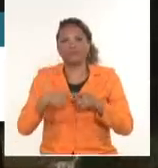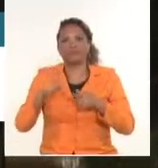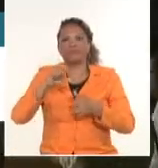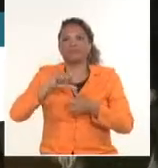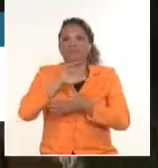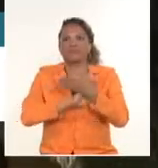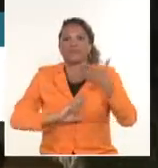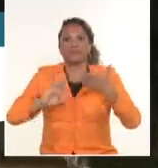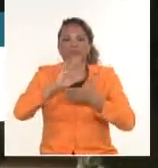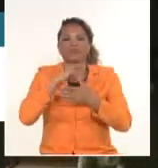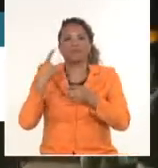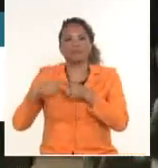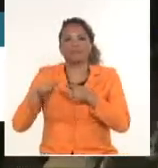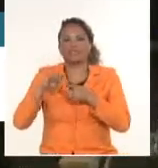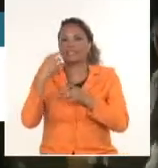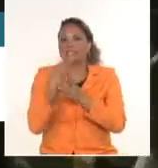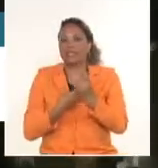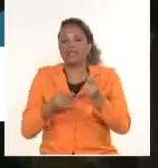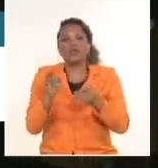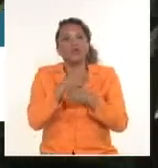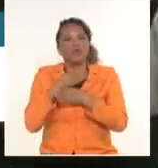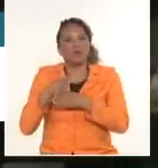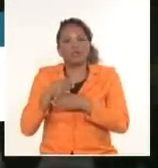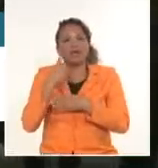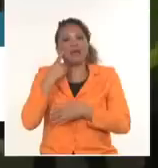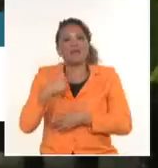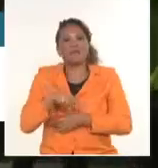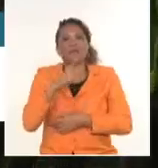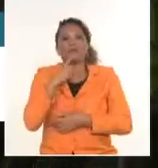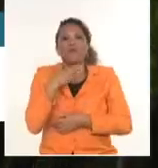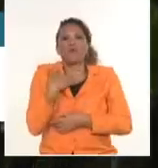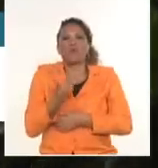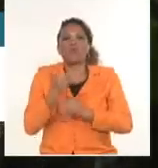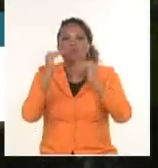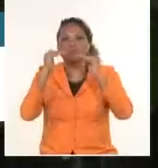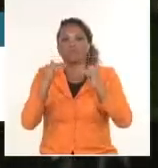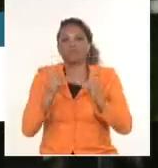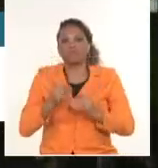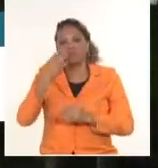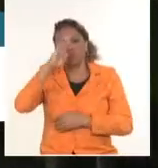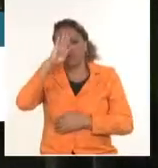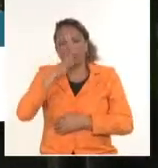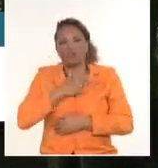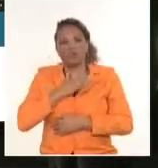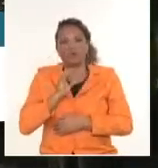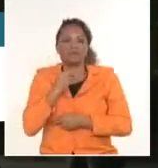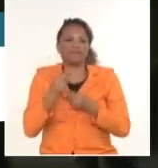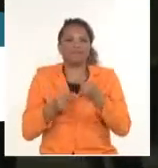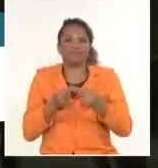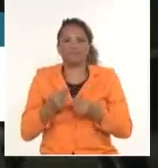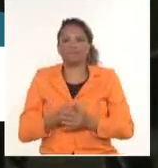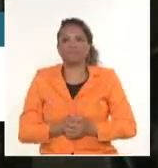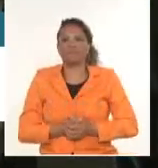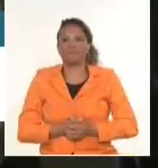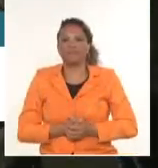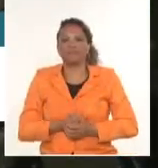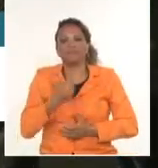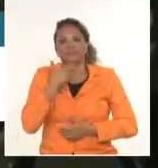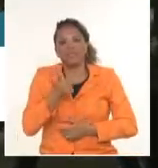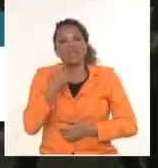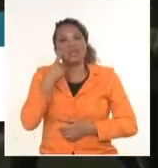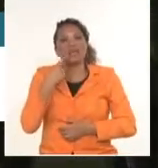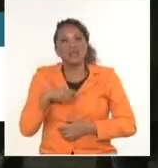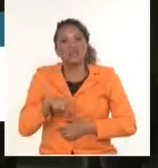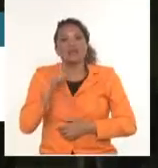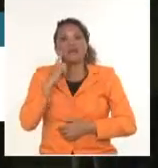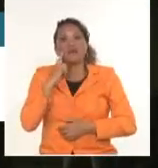los panamericanos, y ahí veremos entonces también el termómetro de Cuba en estos dos escenarios competitivos. Muy bien, bueno, ya vemos cómo